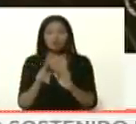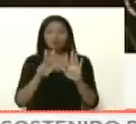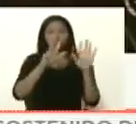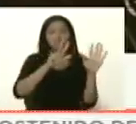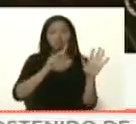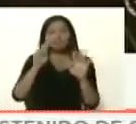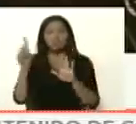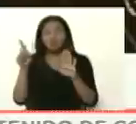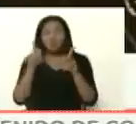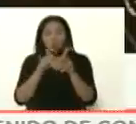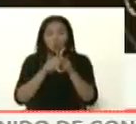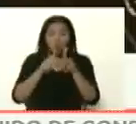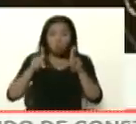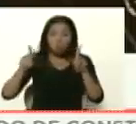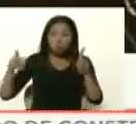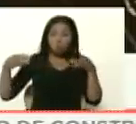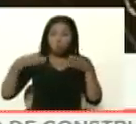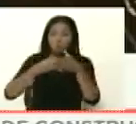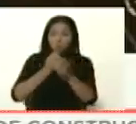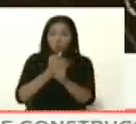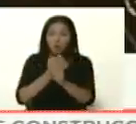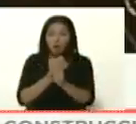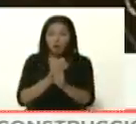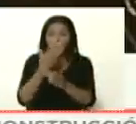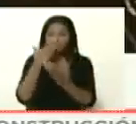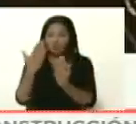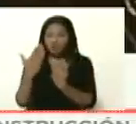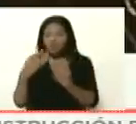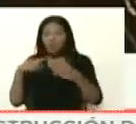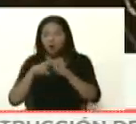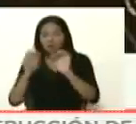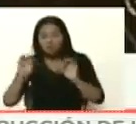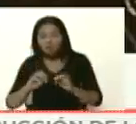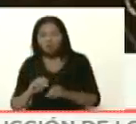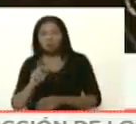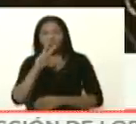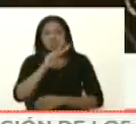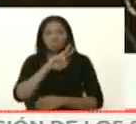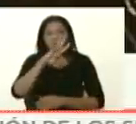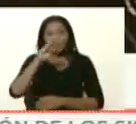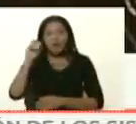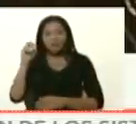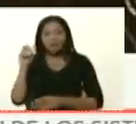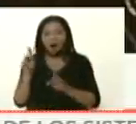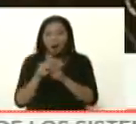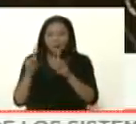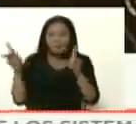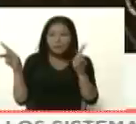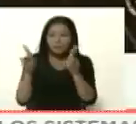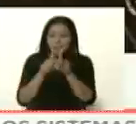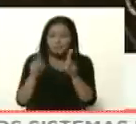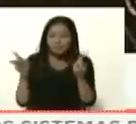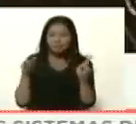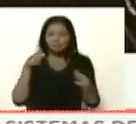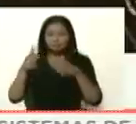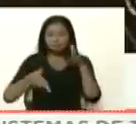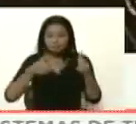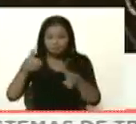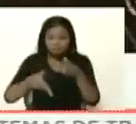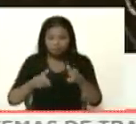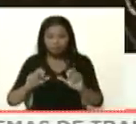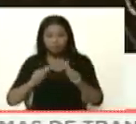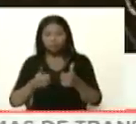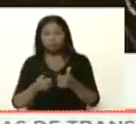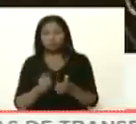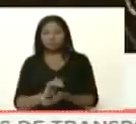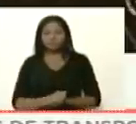vía férrea con nuestra clase trabajadora allí al frente, y logramos conectar 240 kilómetros de vía férrea desde